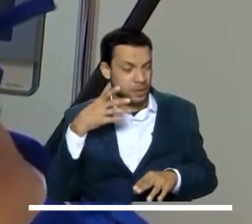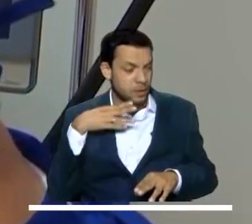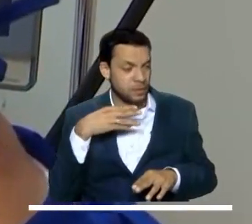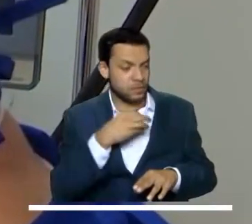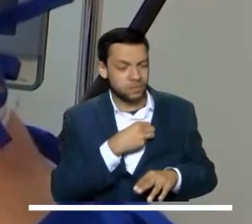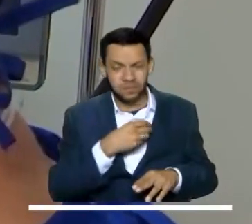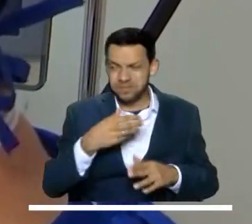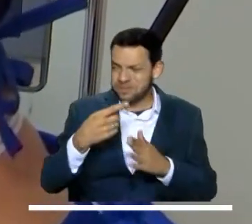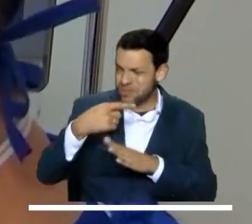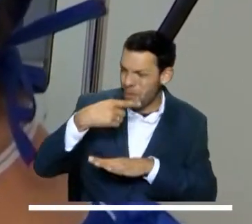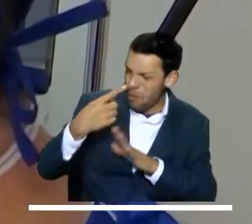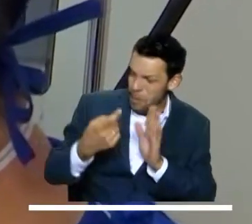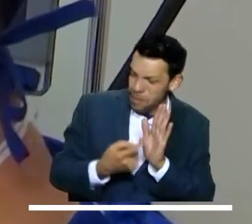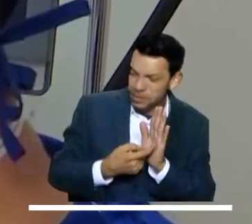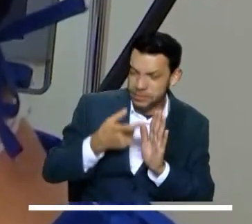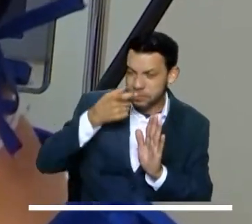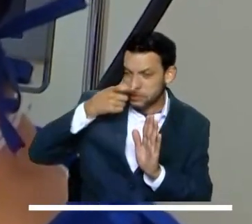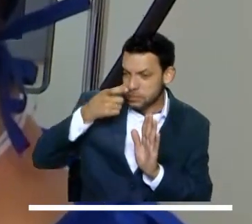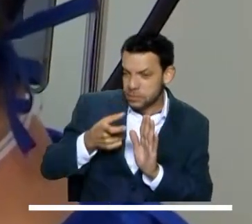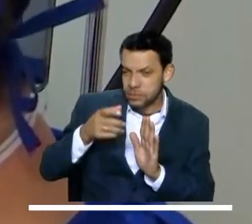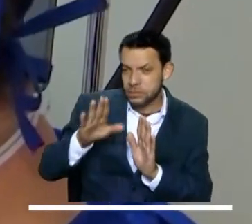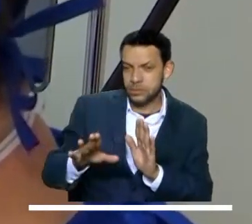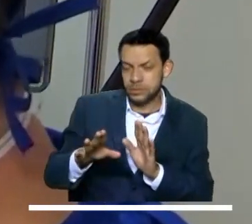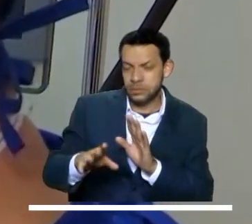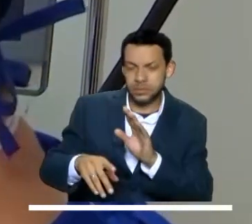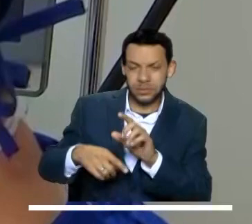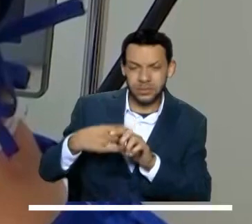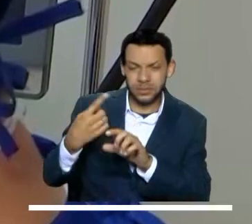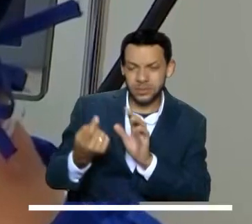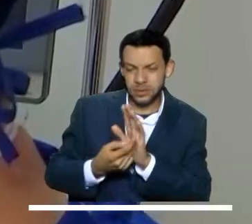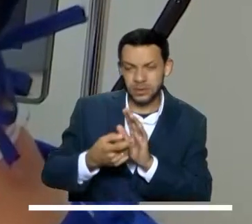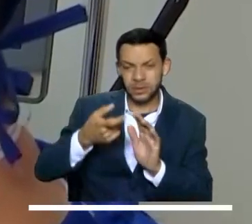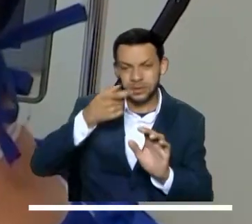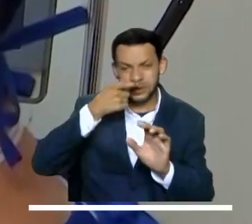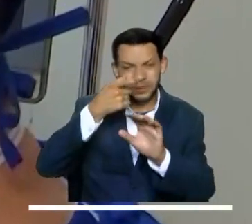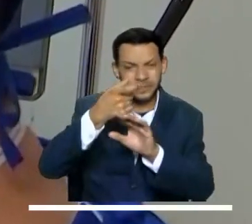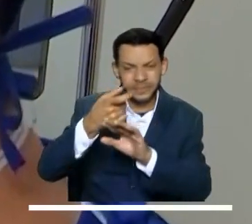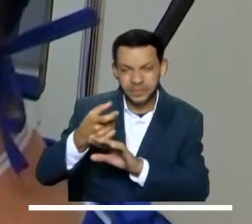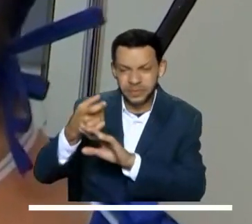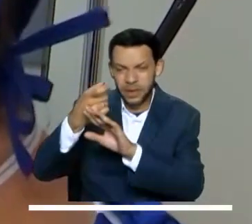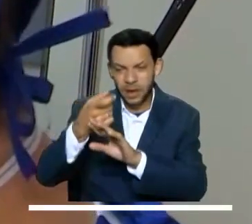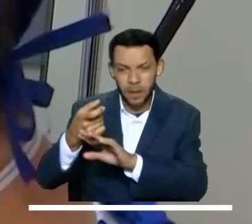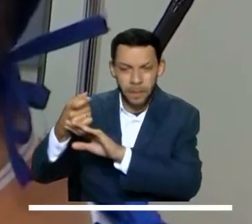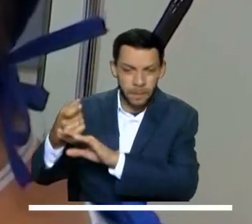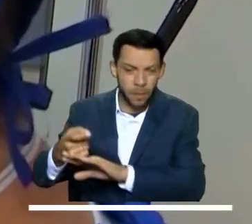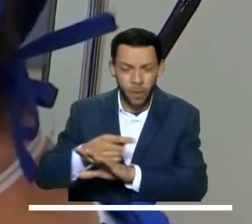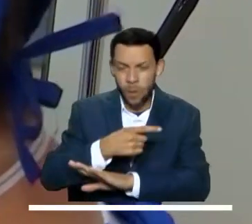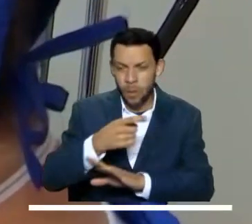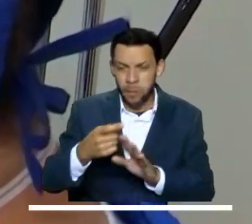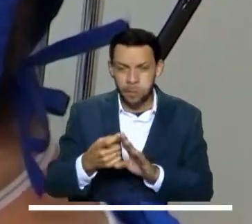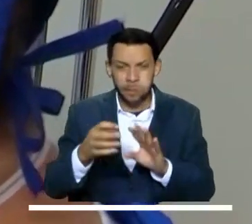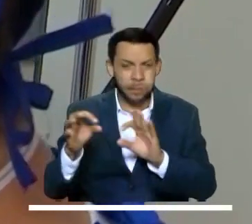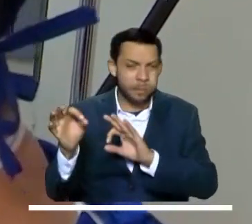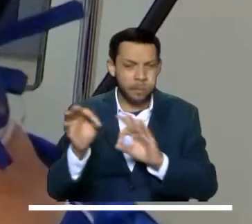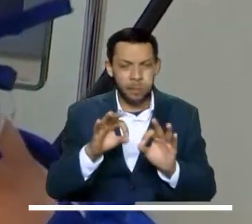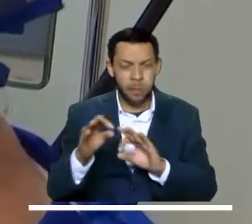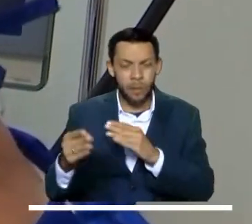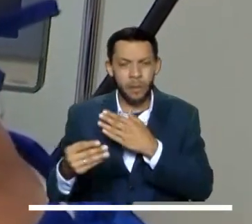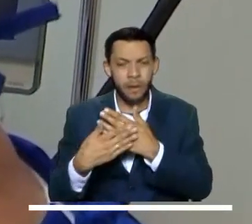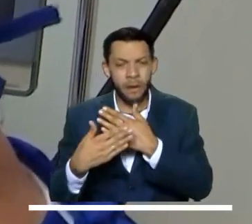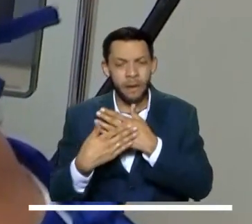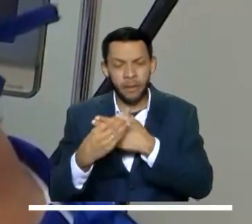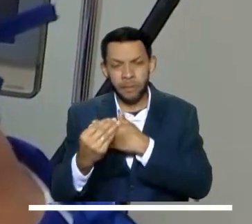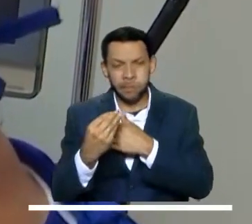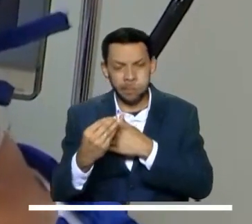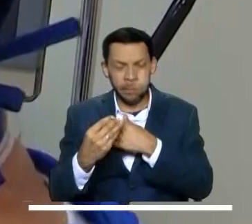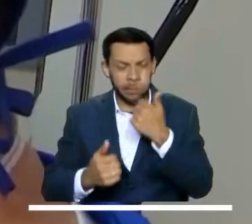que es donde se presentan la mayoría de los cánceres. Esta es la unión recto-sigmoide, donde se une el recto con el colon sigmoide, que es esta porción. Y entonces aquí